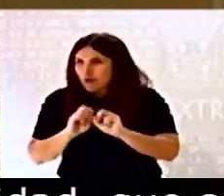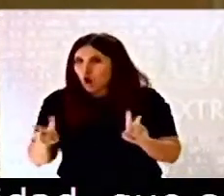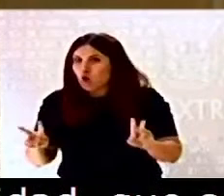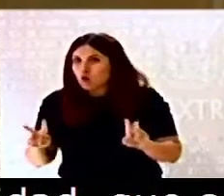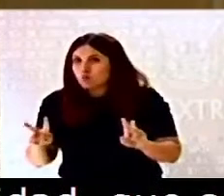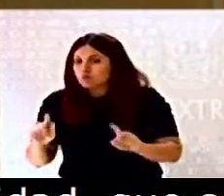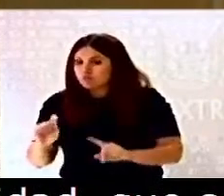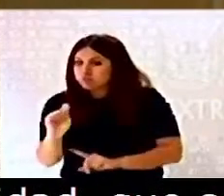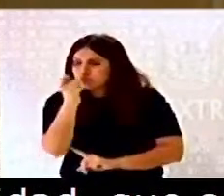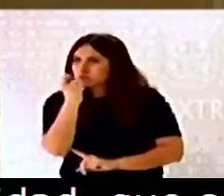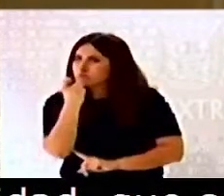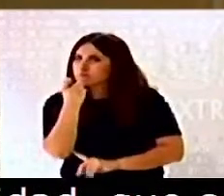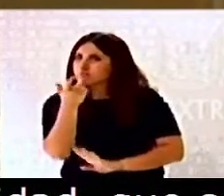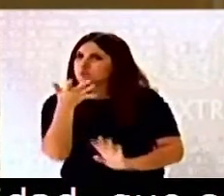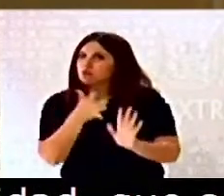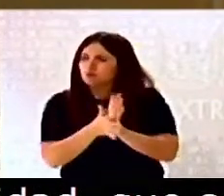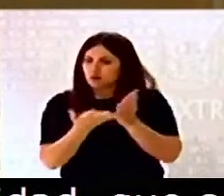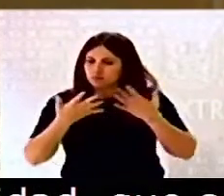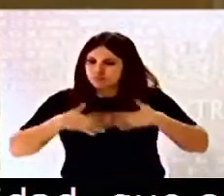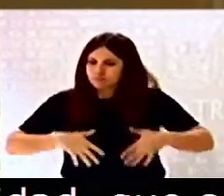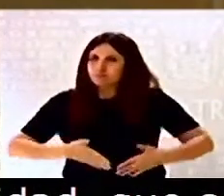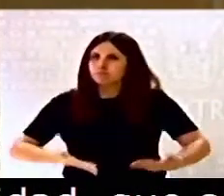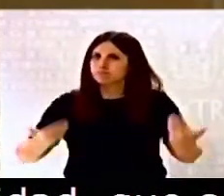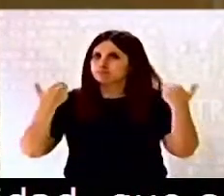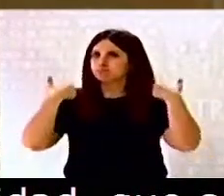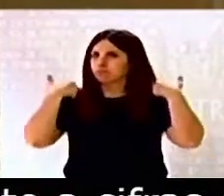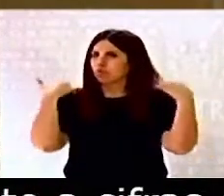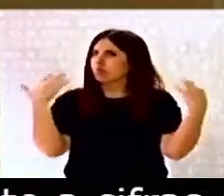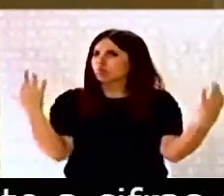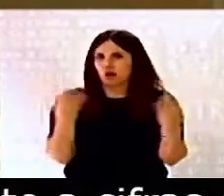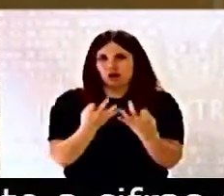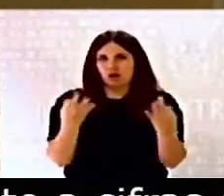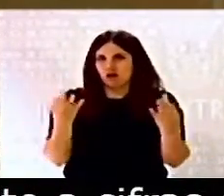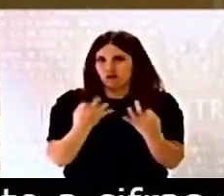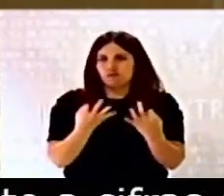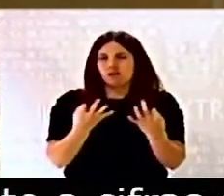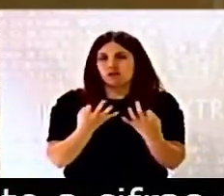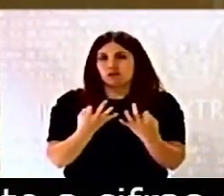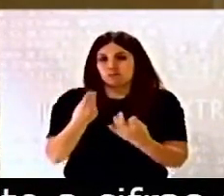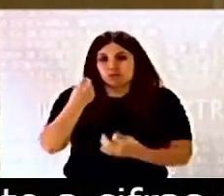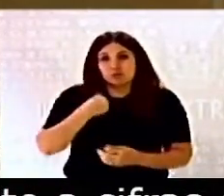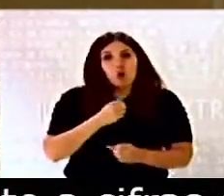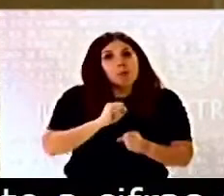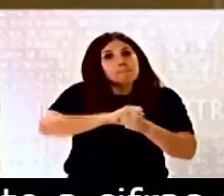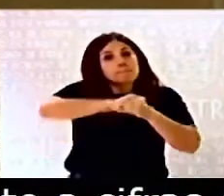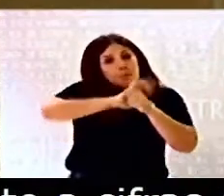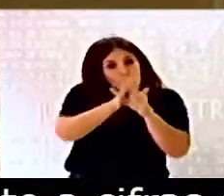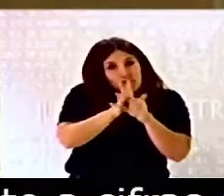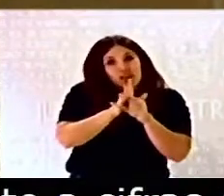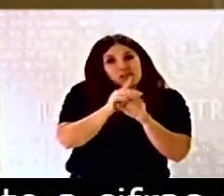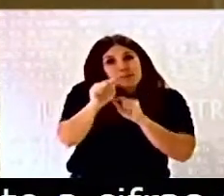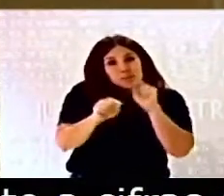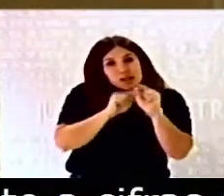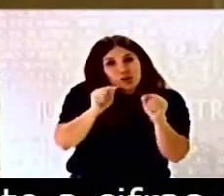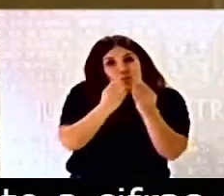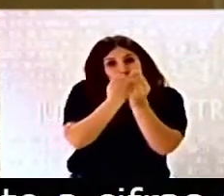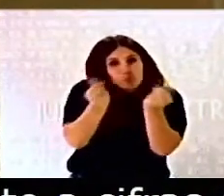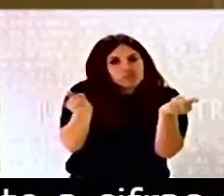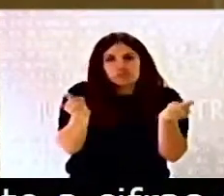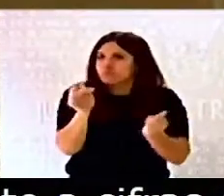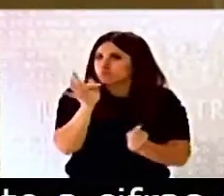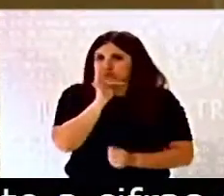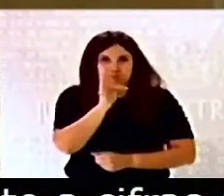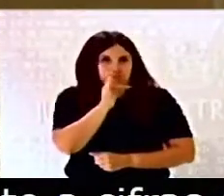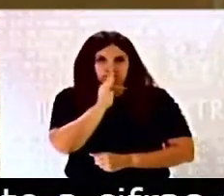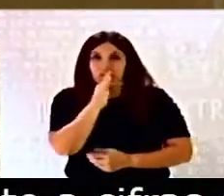a una llamada muy importante a la responsabilidad, a que el virus no se ha ido y a que tenemos que seguir adoptando medidas que